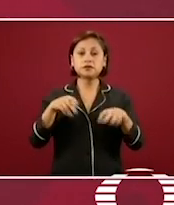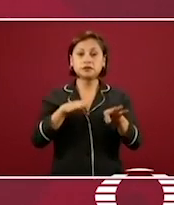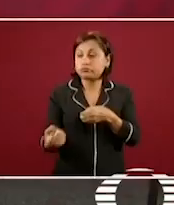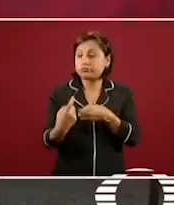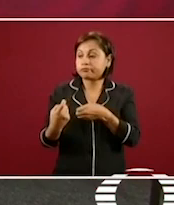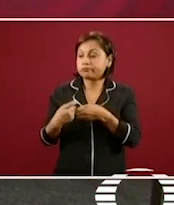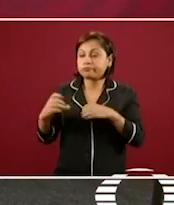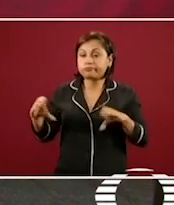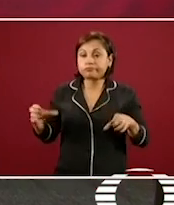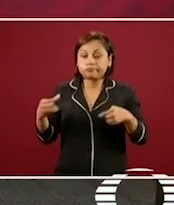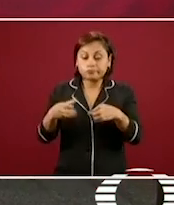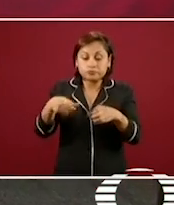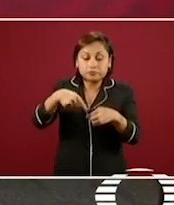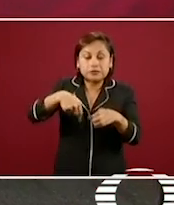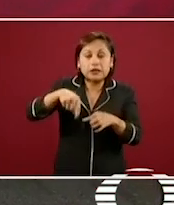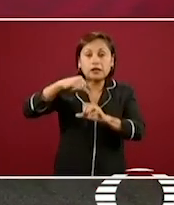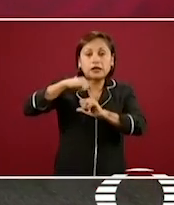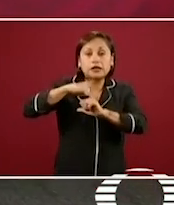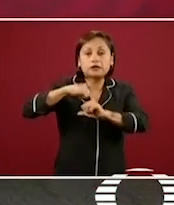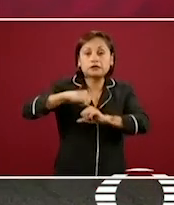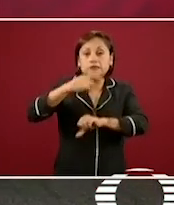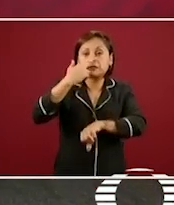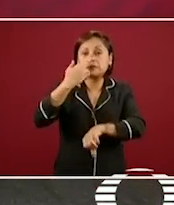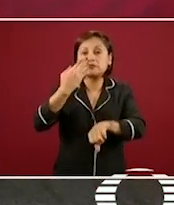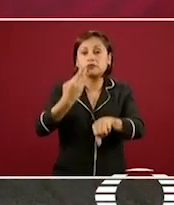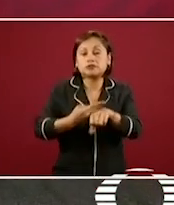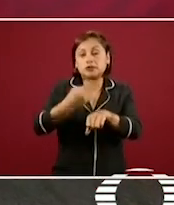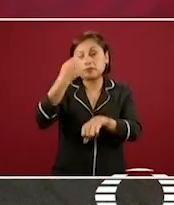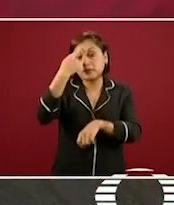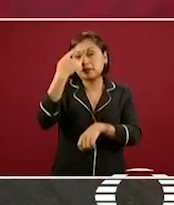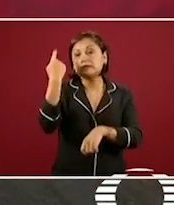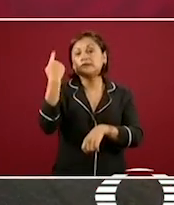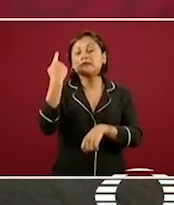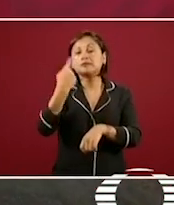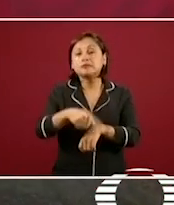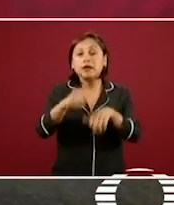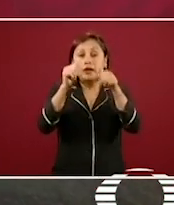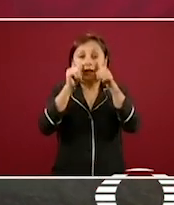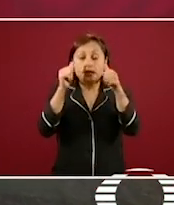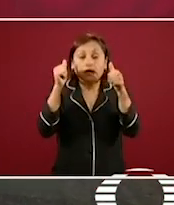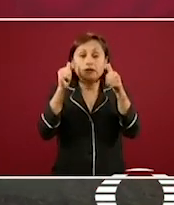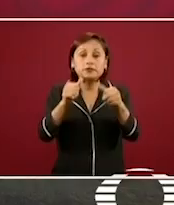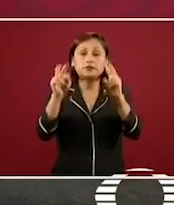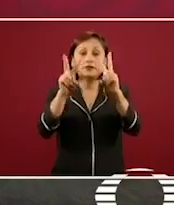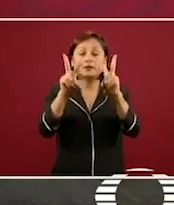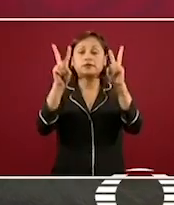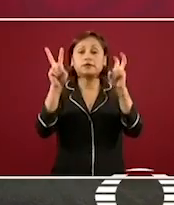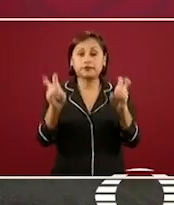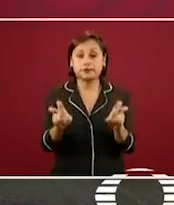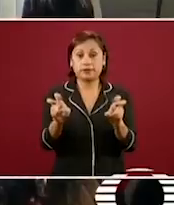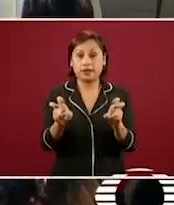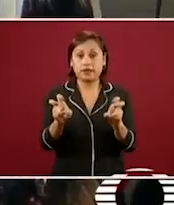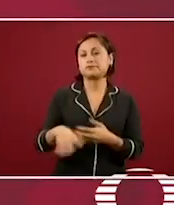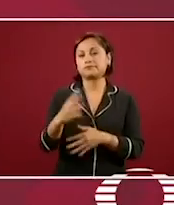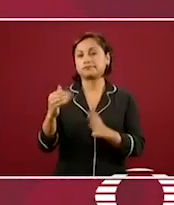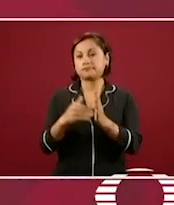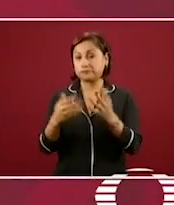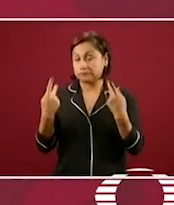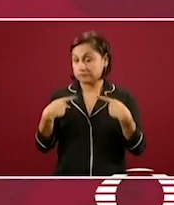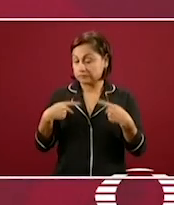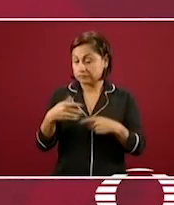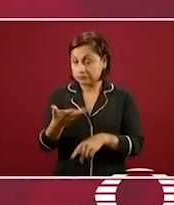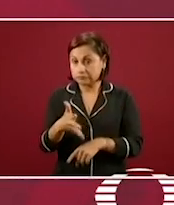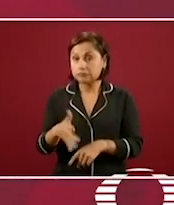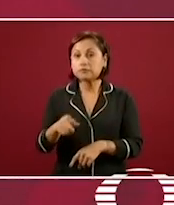propio presidente la titular de la secretaría del trabajo el director del inss pusieron ejemplos en los que empresas despidieron a todo el